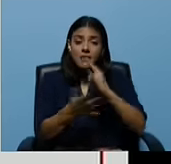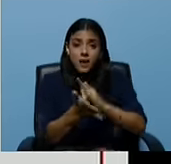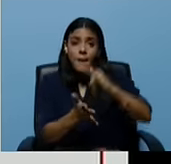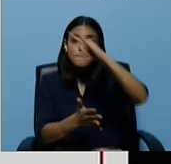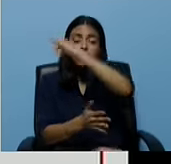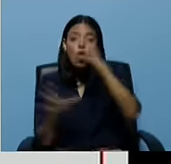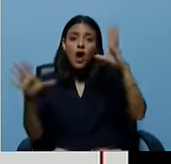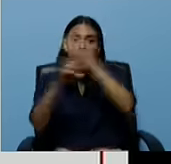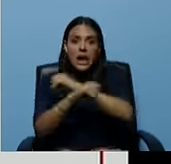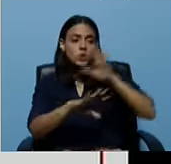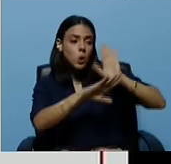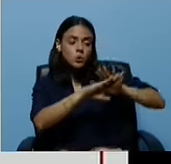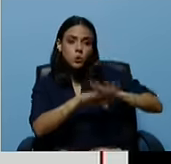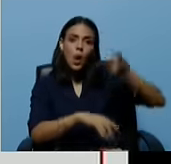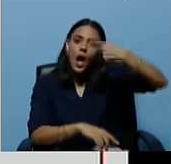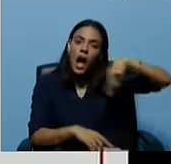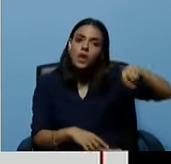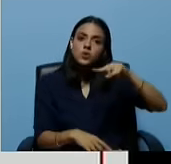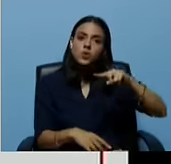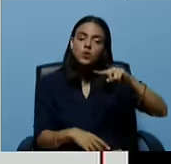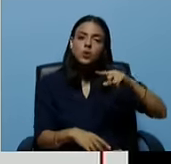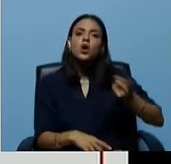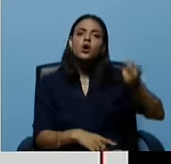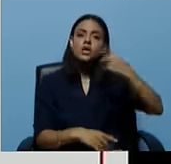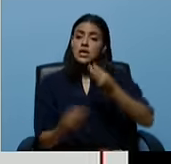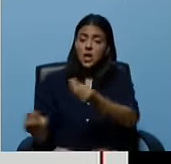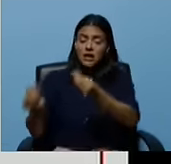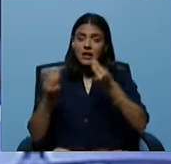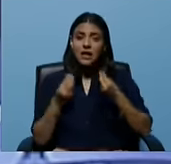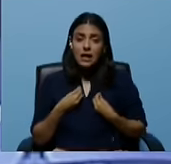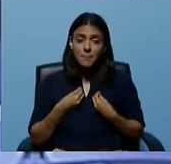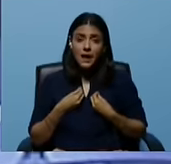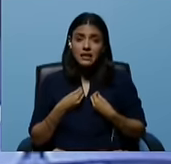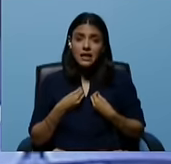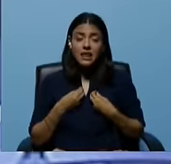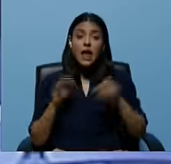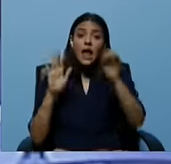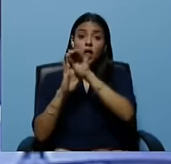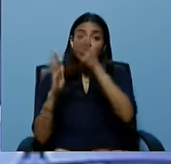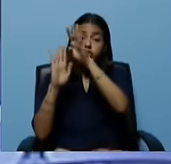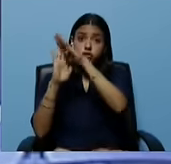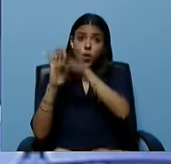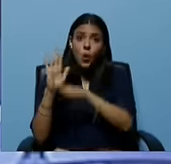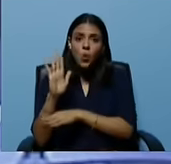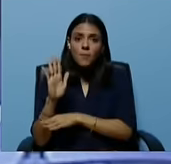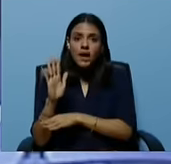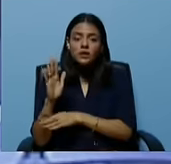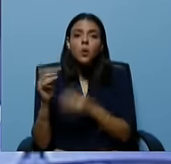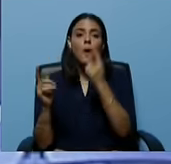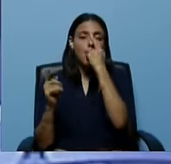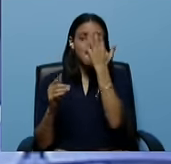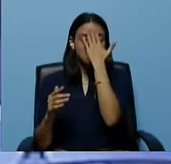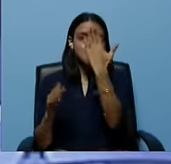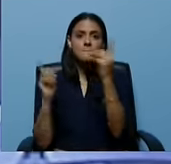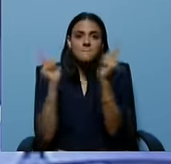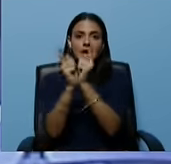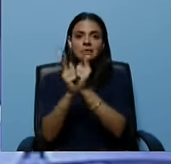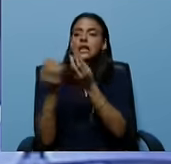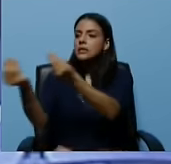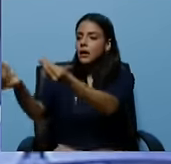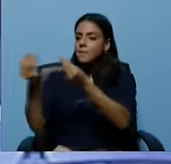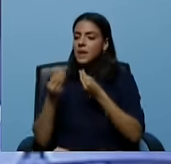país, para entregarnos este documento de propia mano.